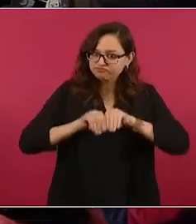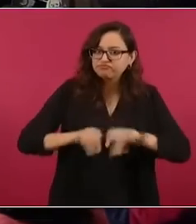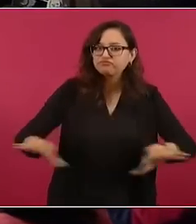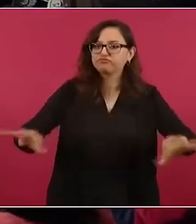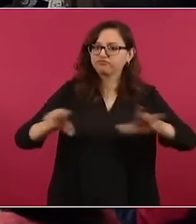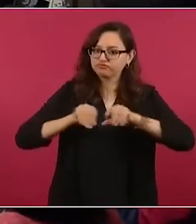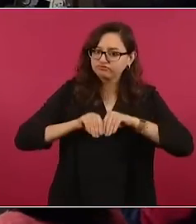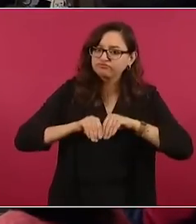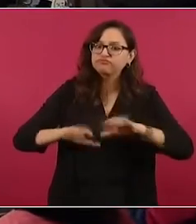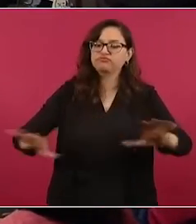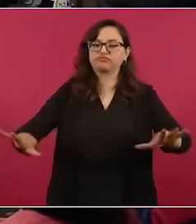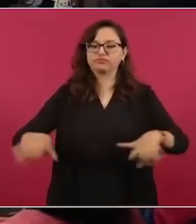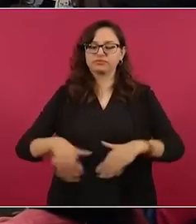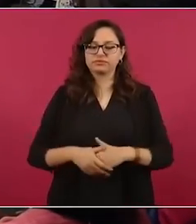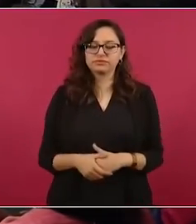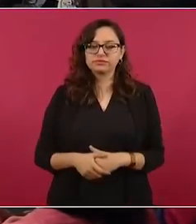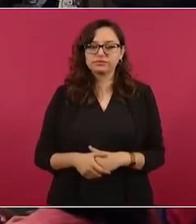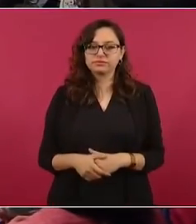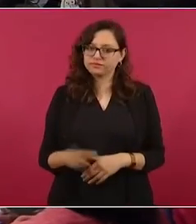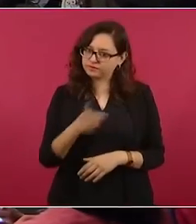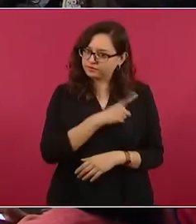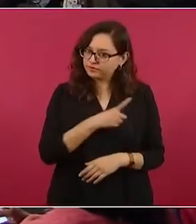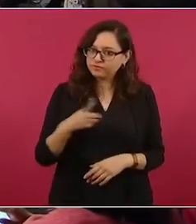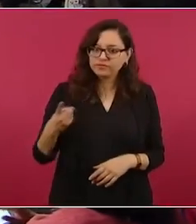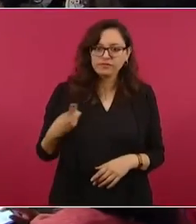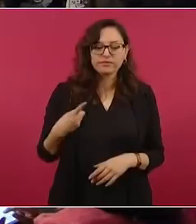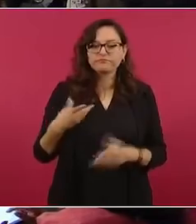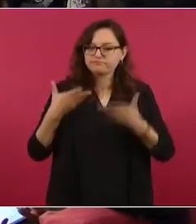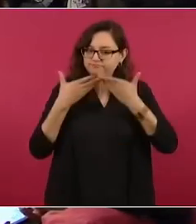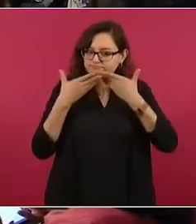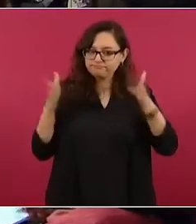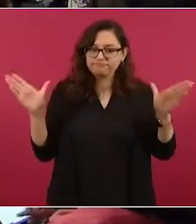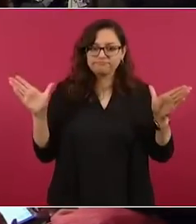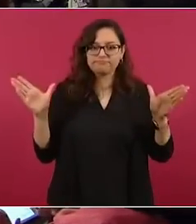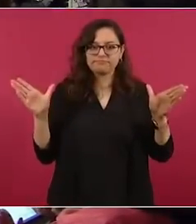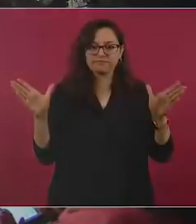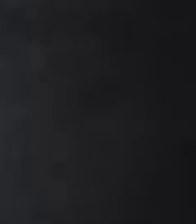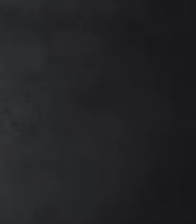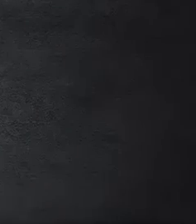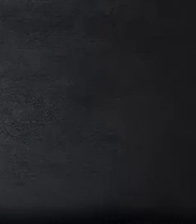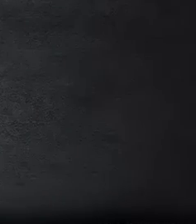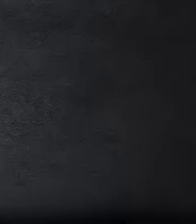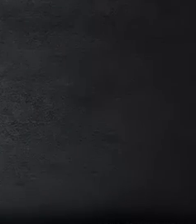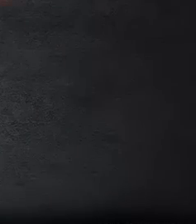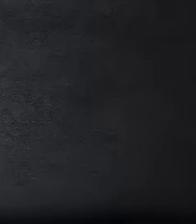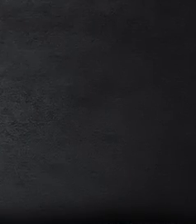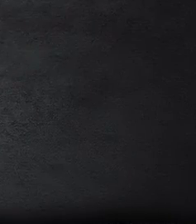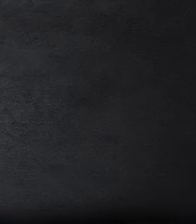Actúan como